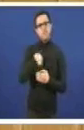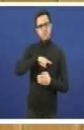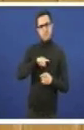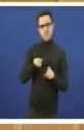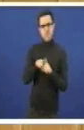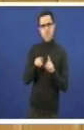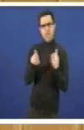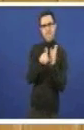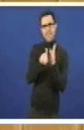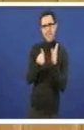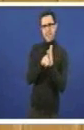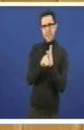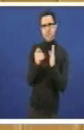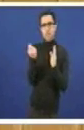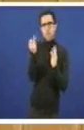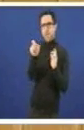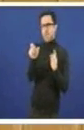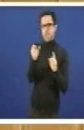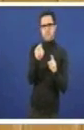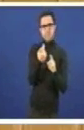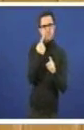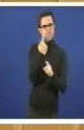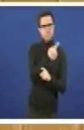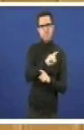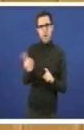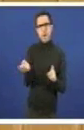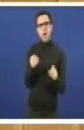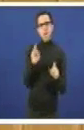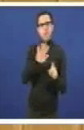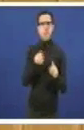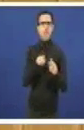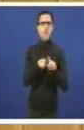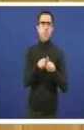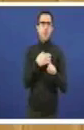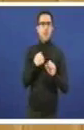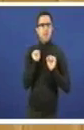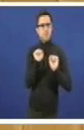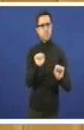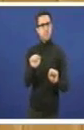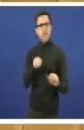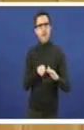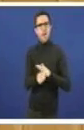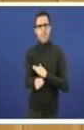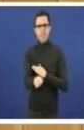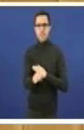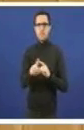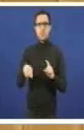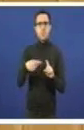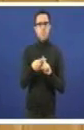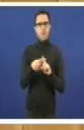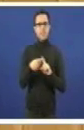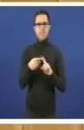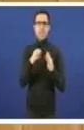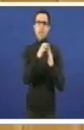decreto de precios escandalosos se priva do dereito de aceder se reduce de paso as posibilidades desenvolver